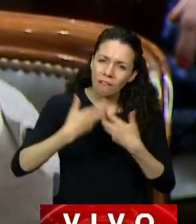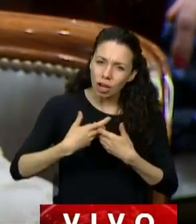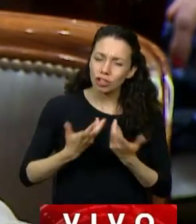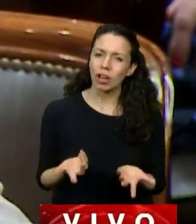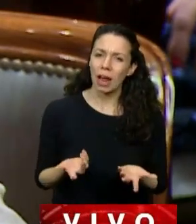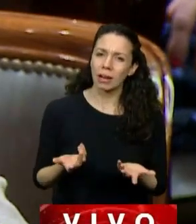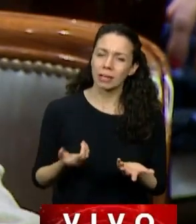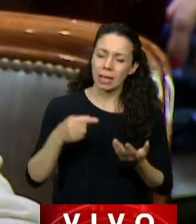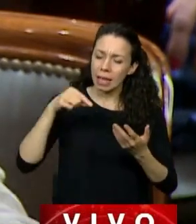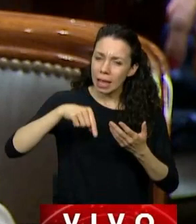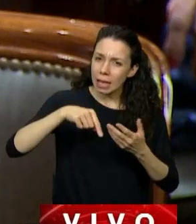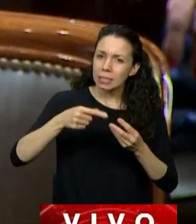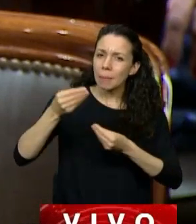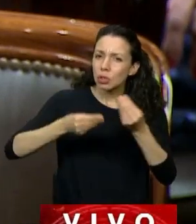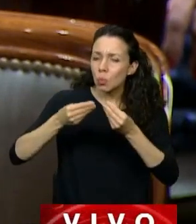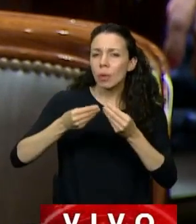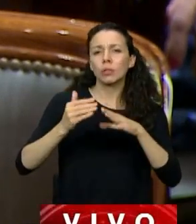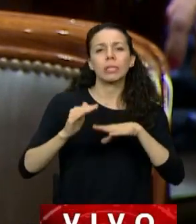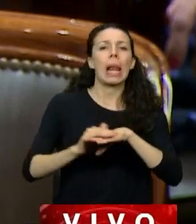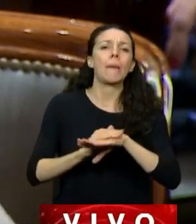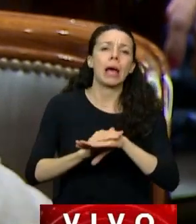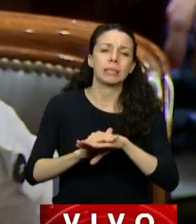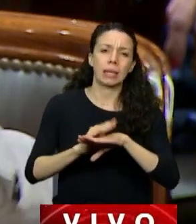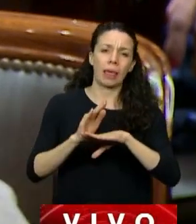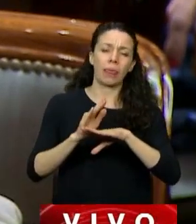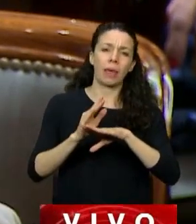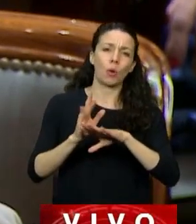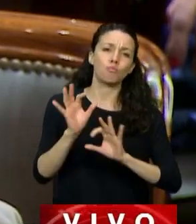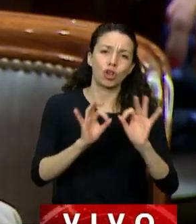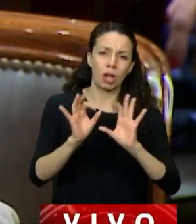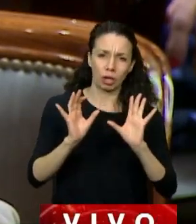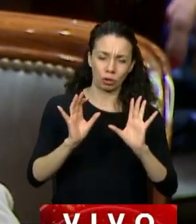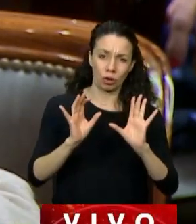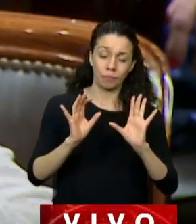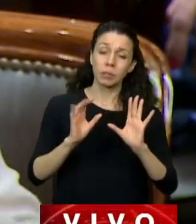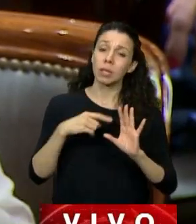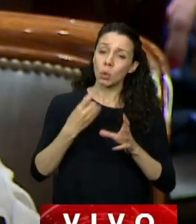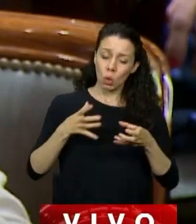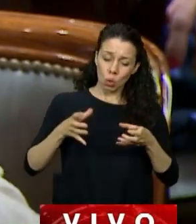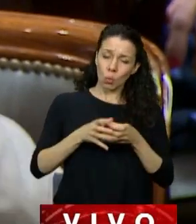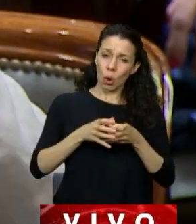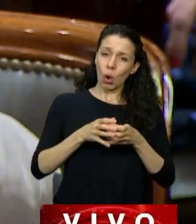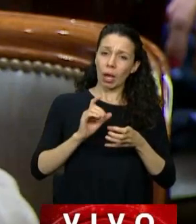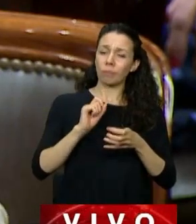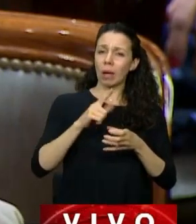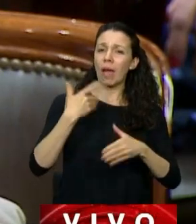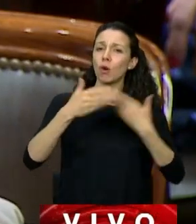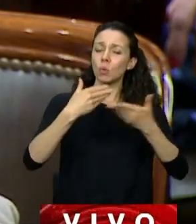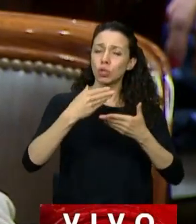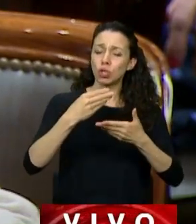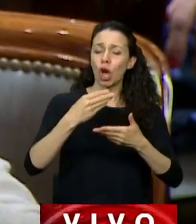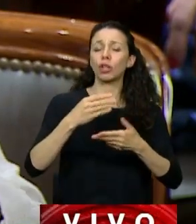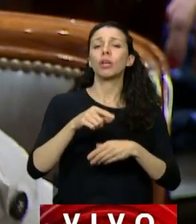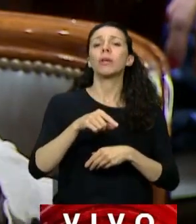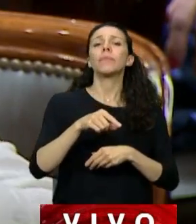que esto es un piso. Y así también tengo que decir que desde nuestro bloque Evolución Radical, cuando nosotros señalamos